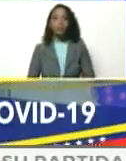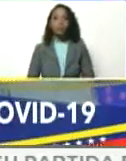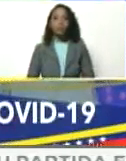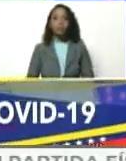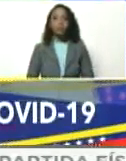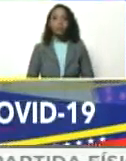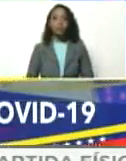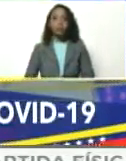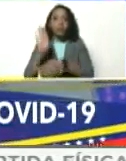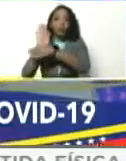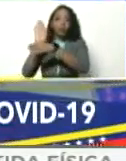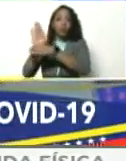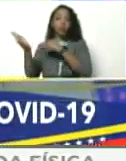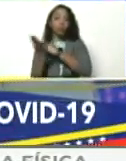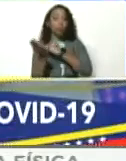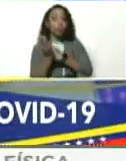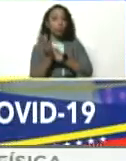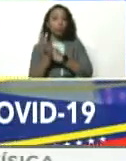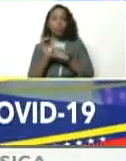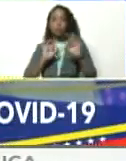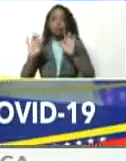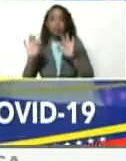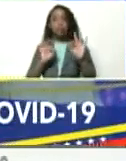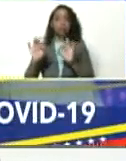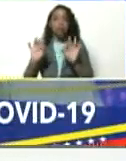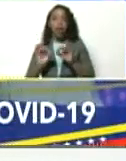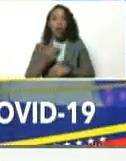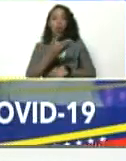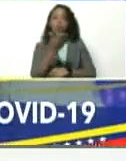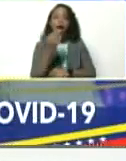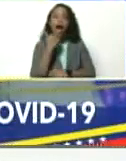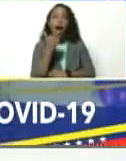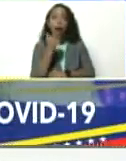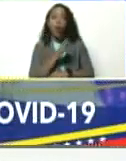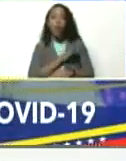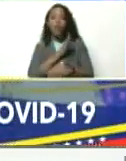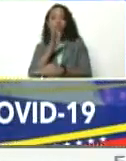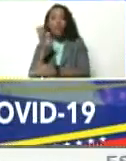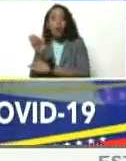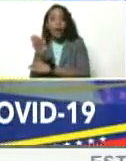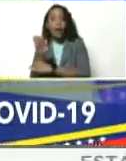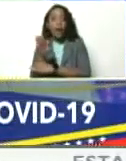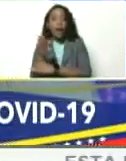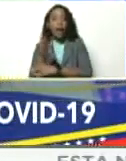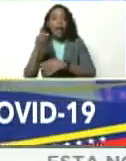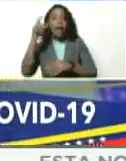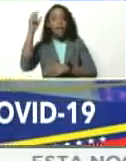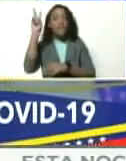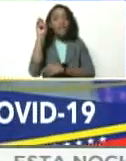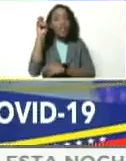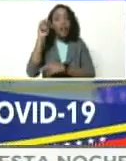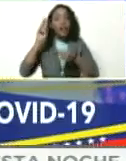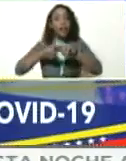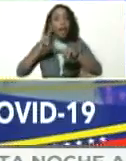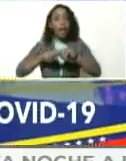La prevención. Si usted va a ir como fueron el Black Friday, en el Black